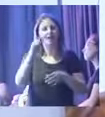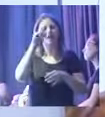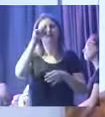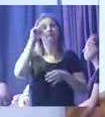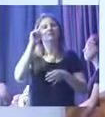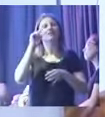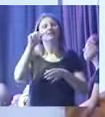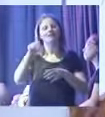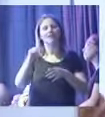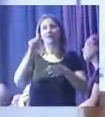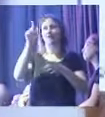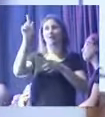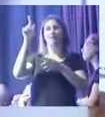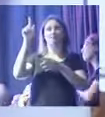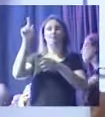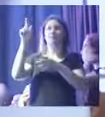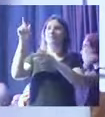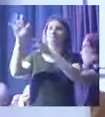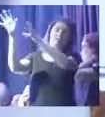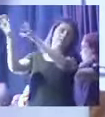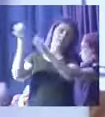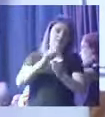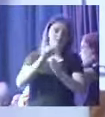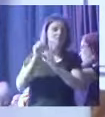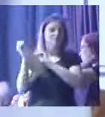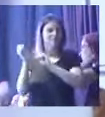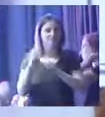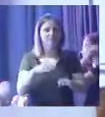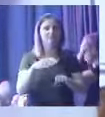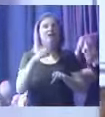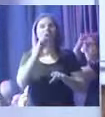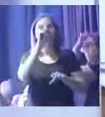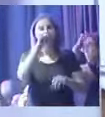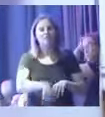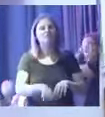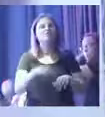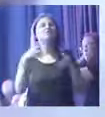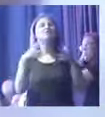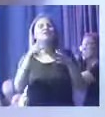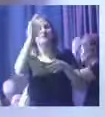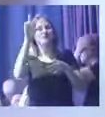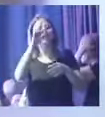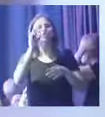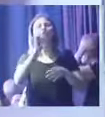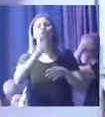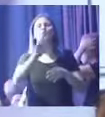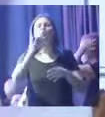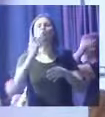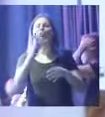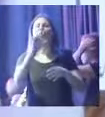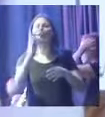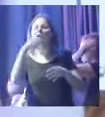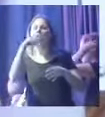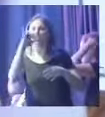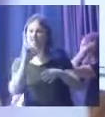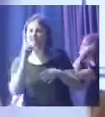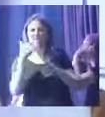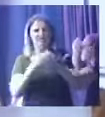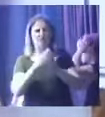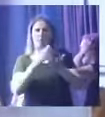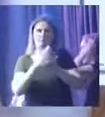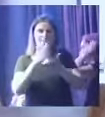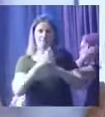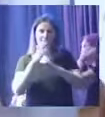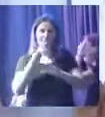los arrancaron de sus familias y los trajeron acá. Los indios guaraníes que poblaron desde el principio esta ciudad y nos